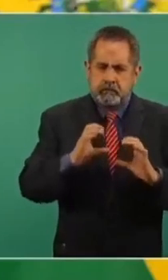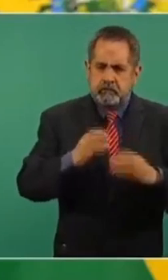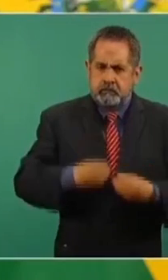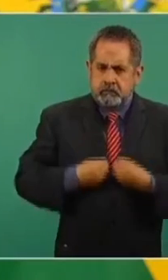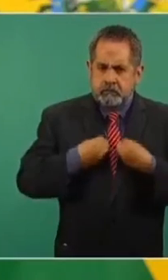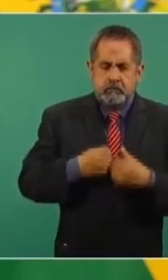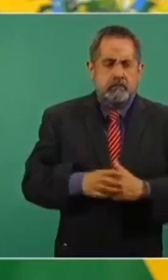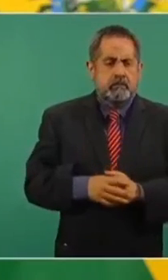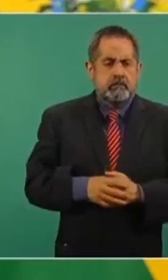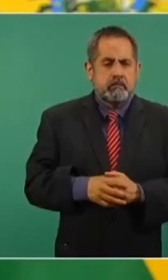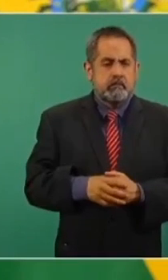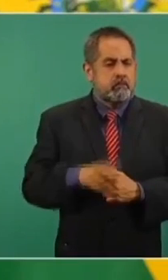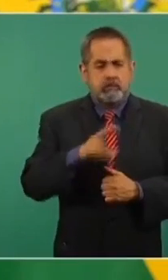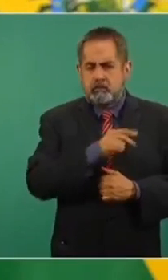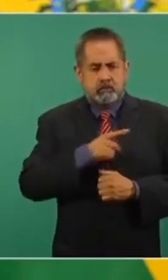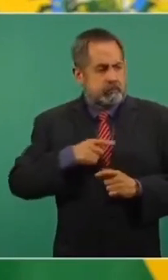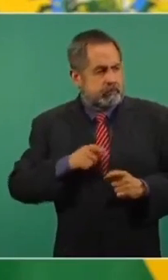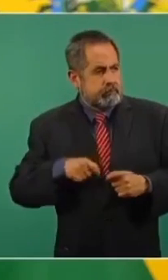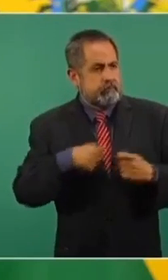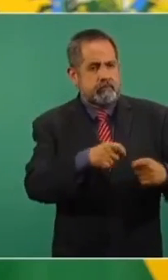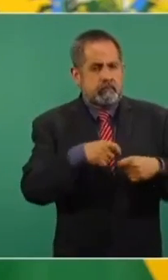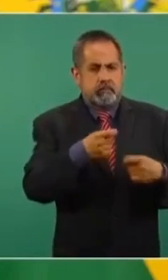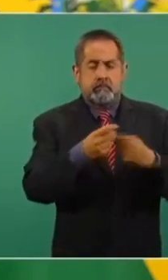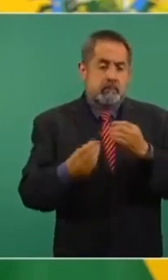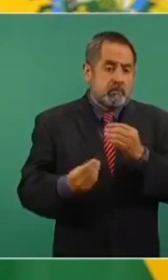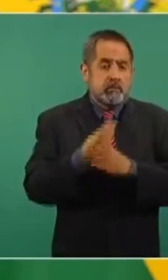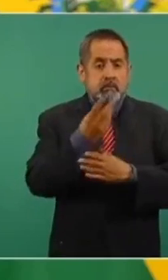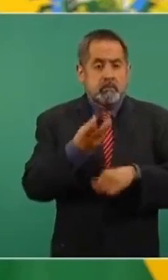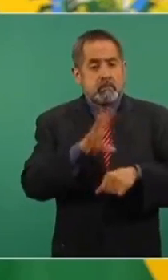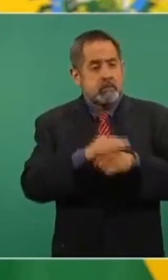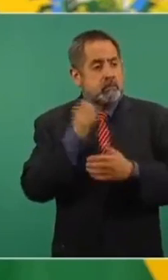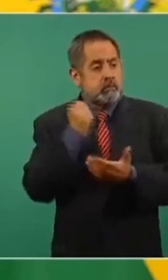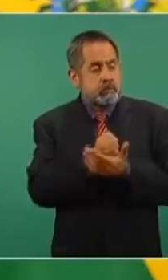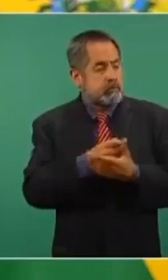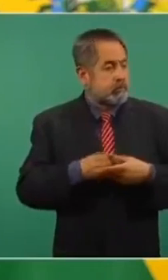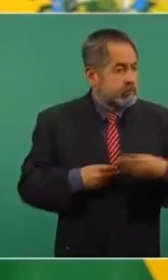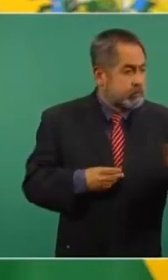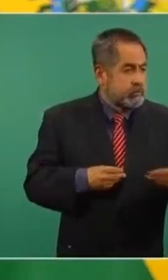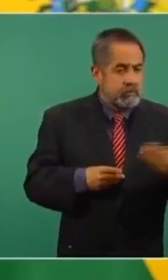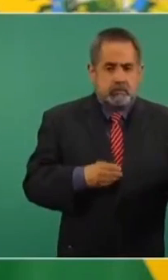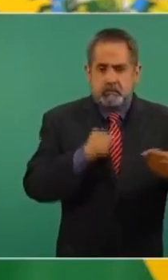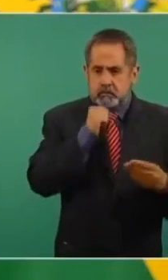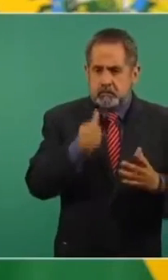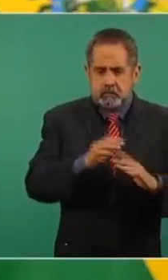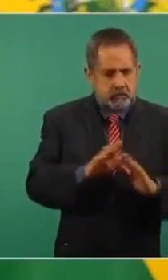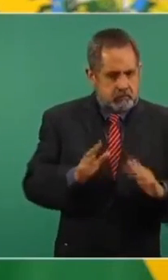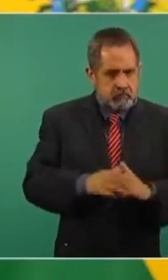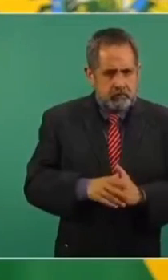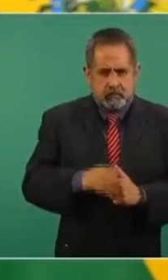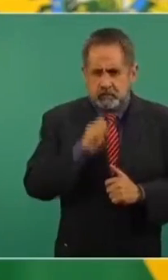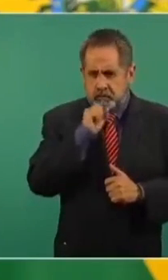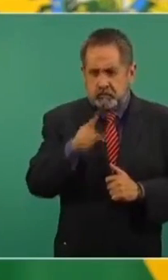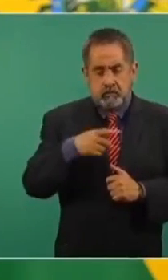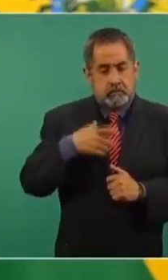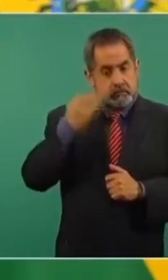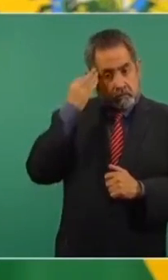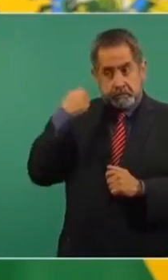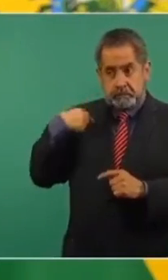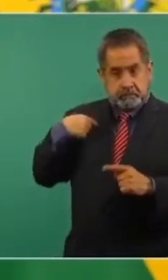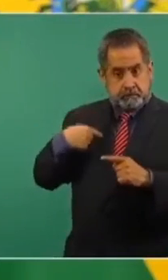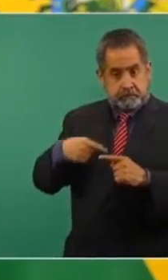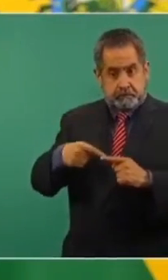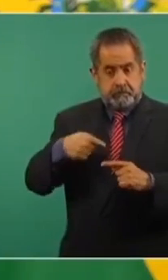No se van a entregar nuevas concesiones, y también decir que en el tiempo que llevamos